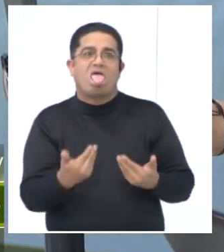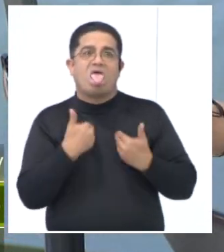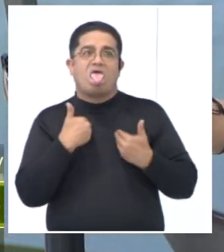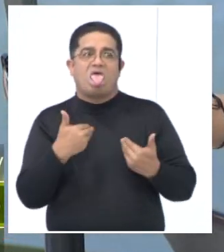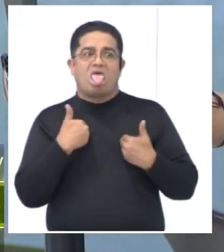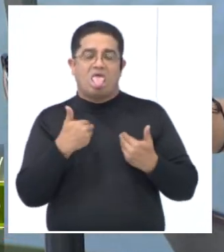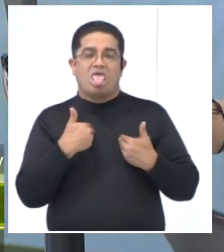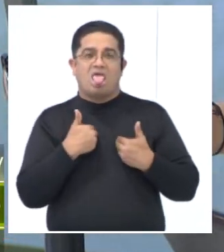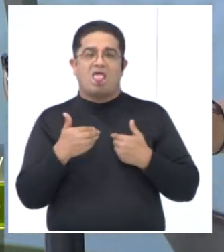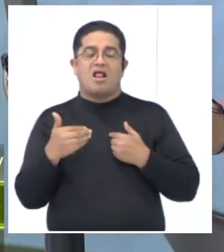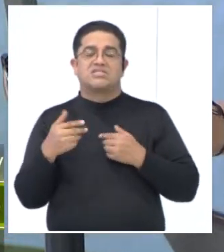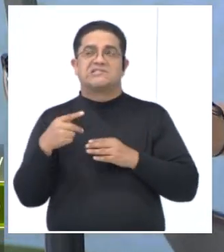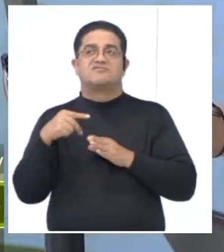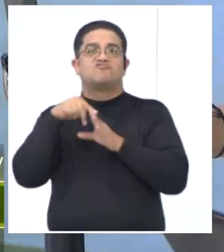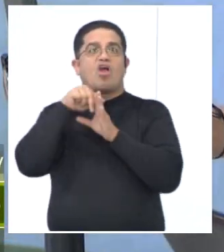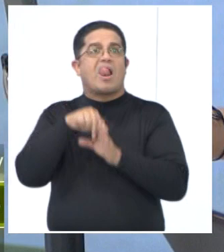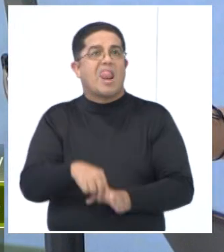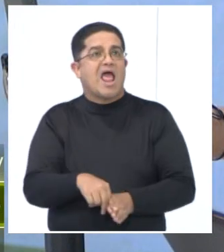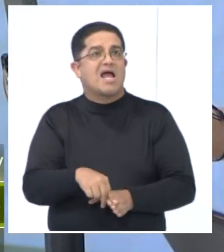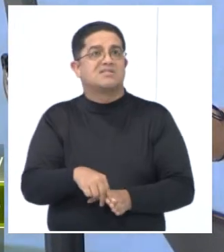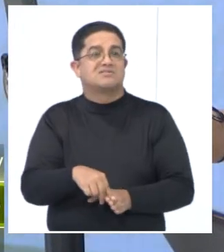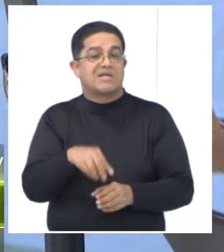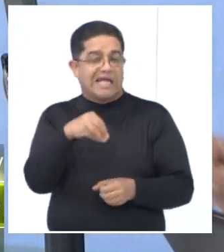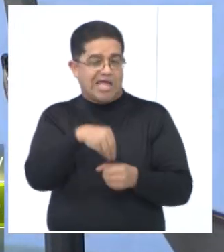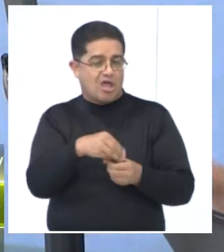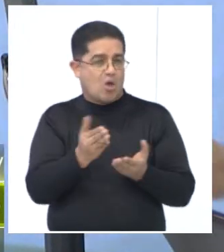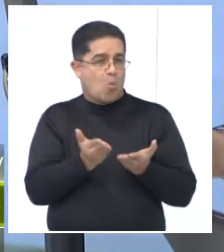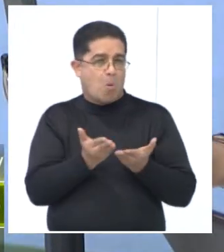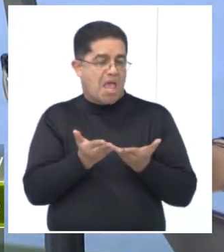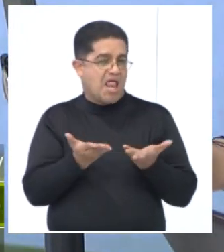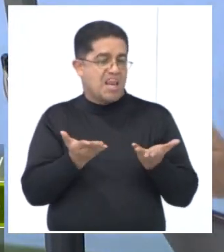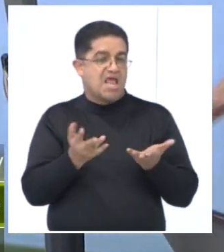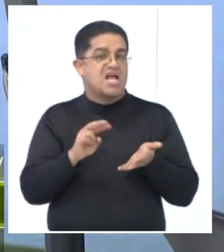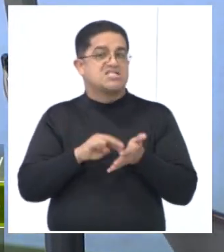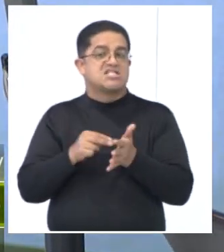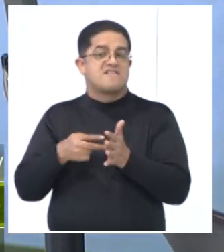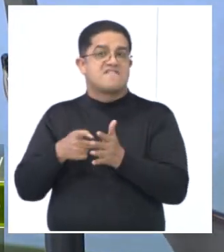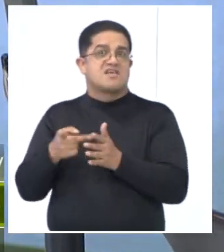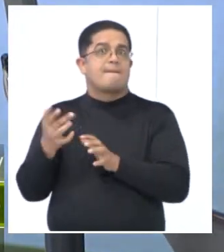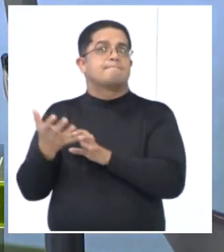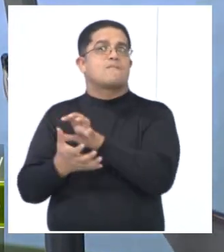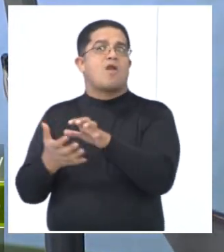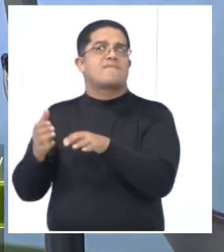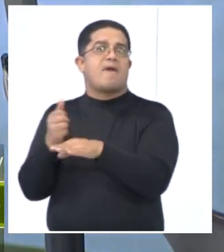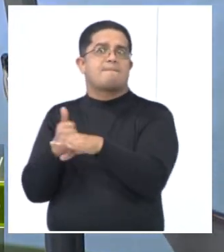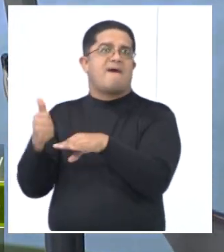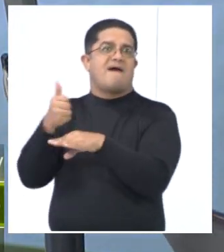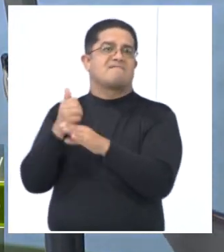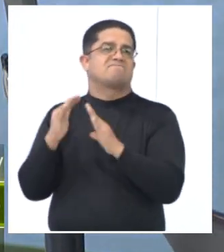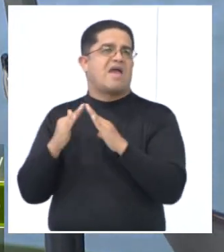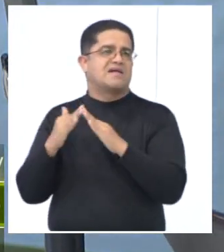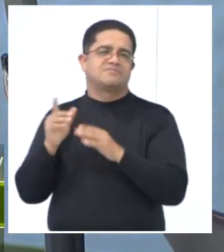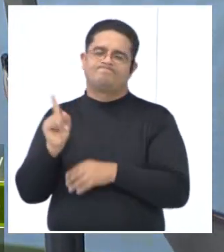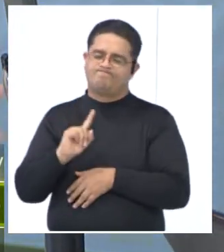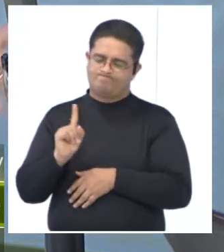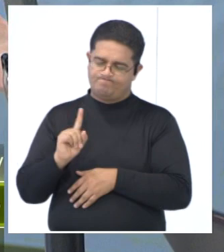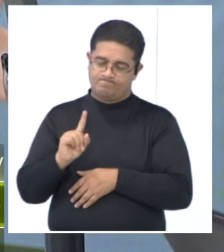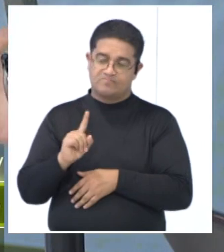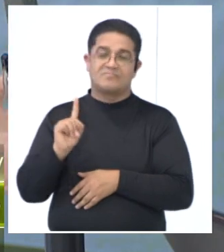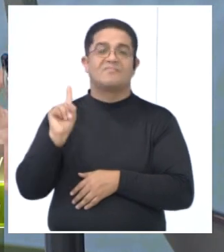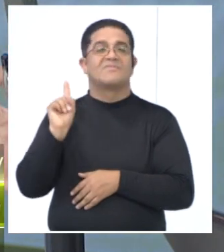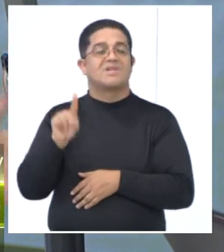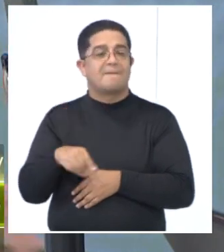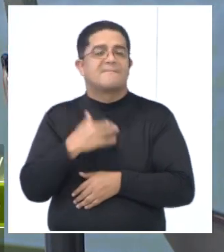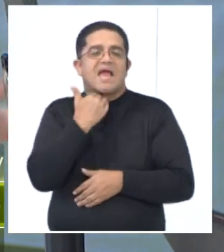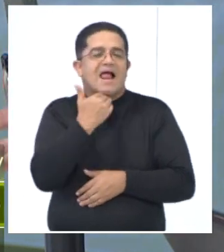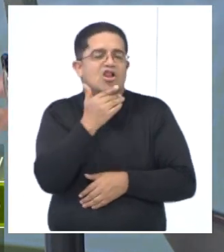de violencia o de acoso en la escuela no se debe simplemente a problemas con la autoridad. Hay muchos otros factores también y rasgos